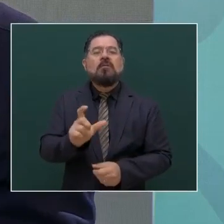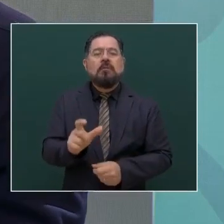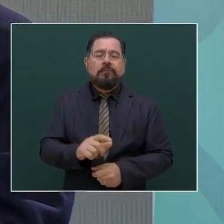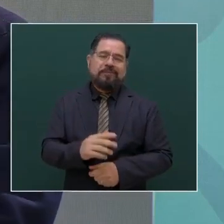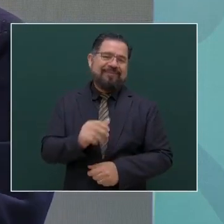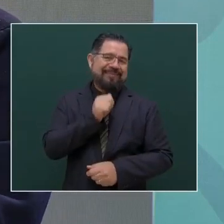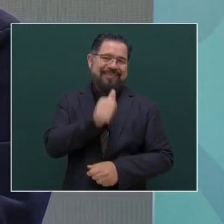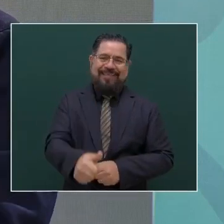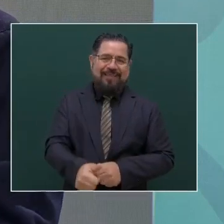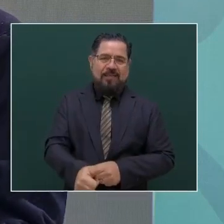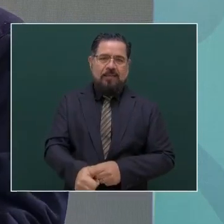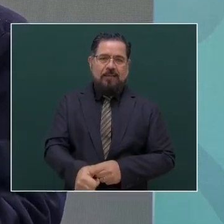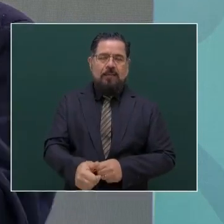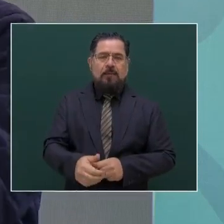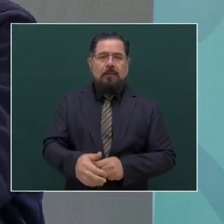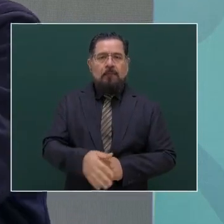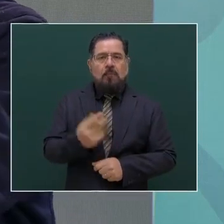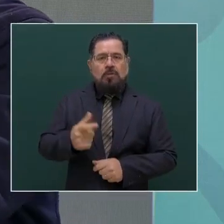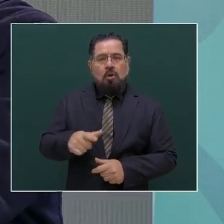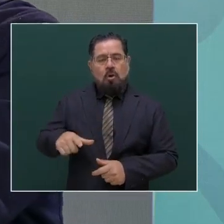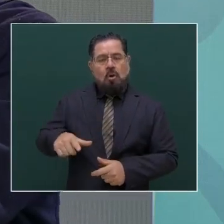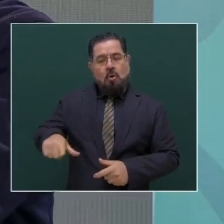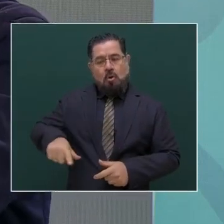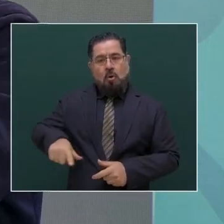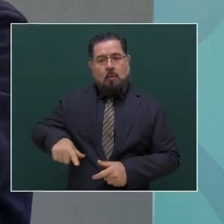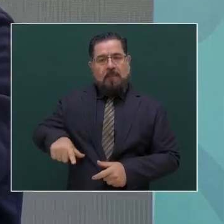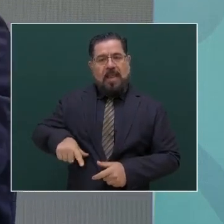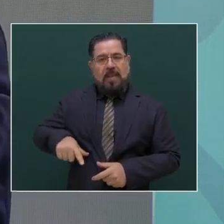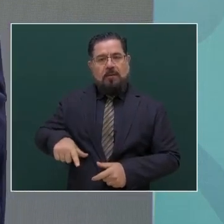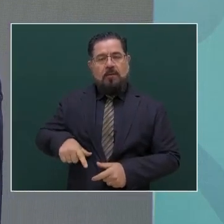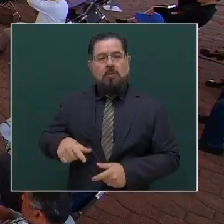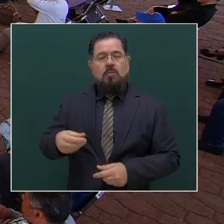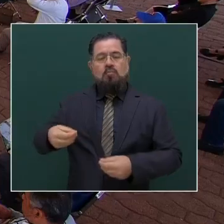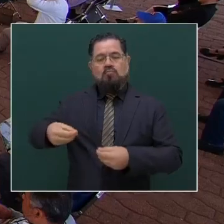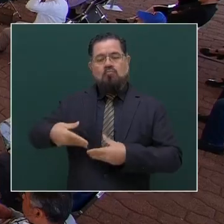Era un gobierno mantenido y bueno para nada.